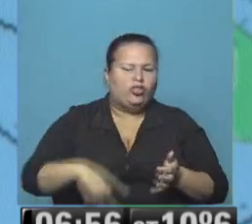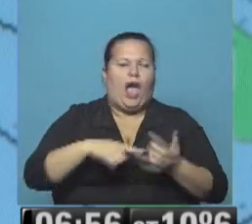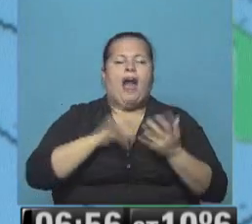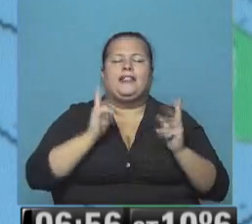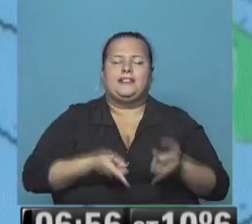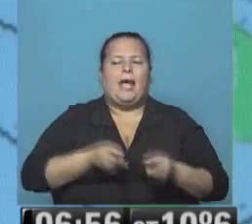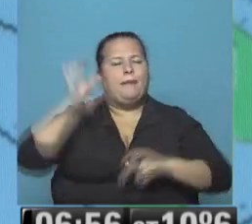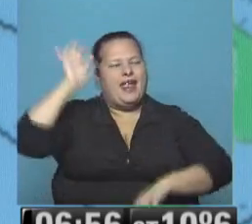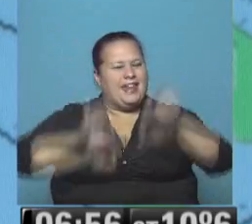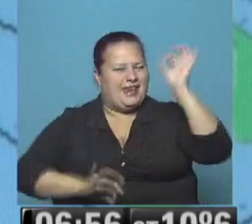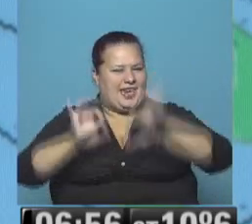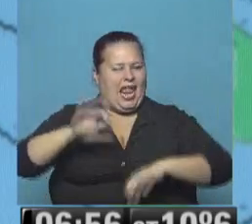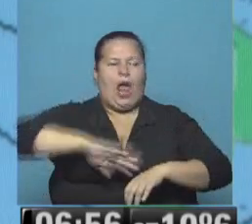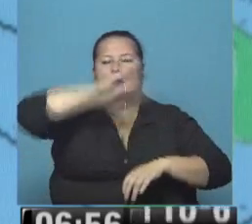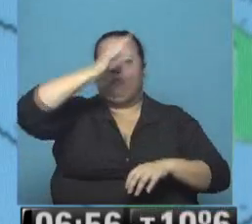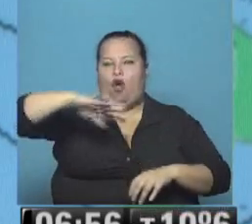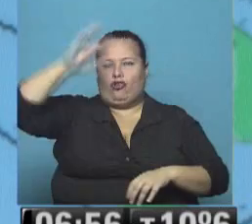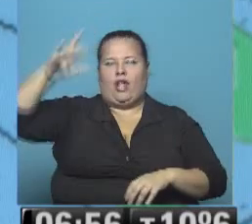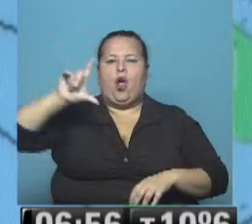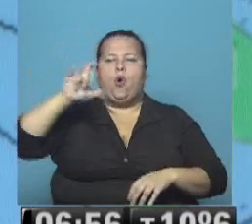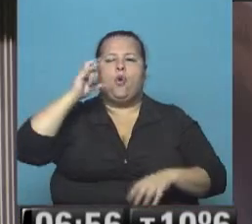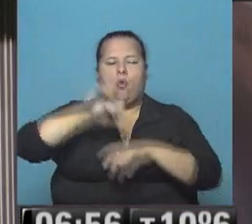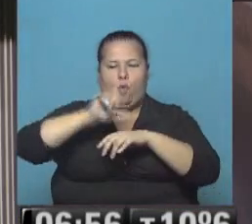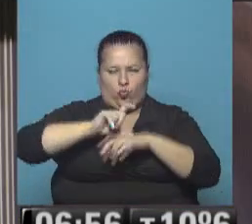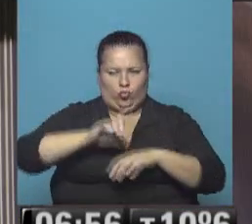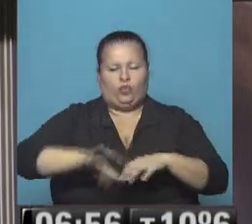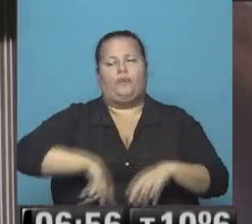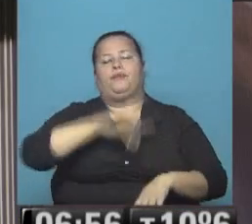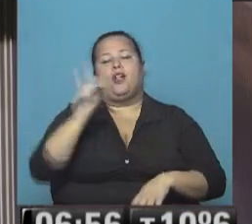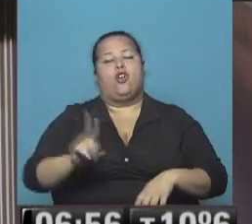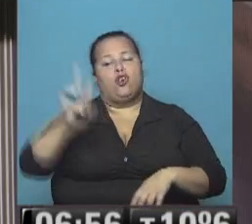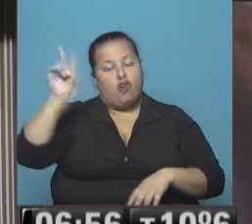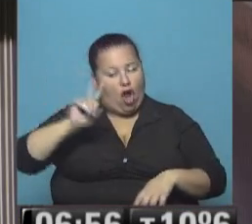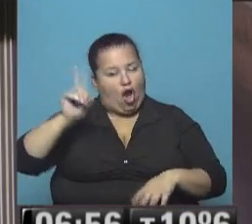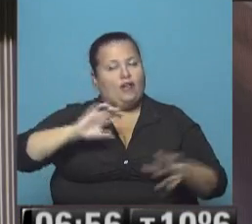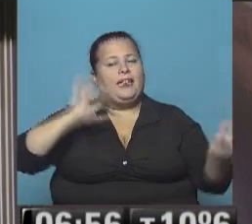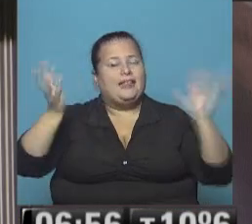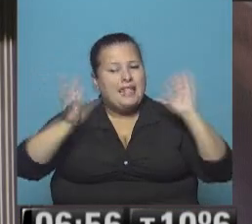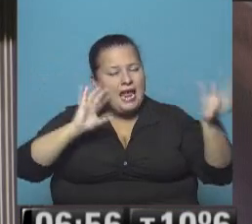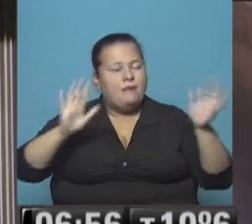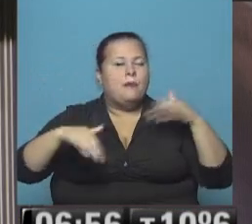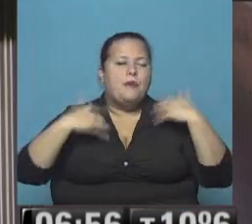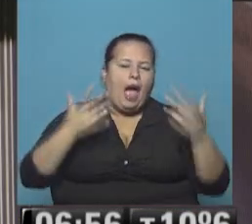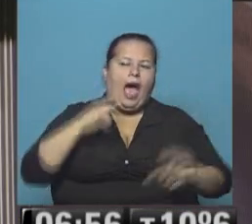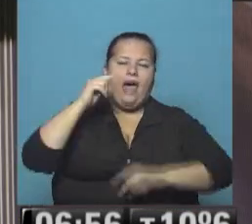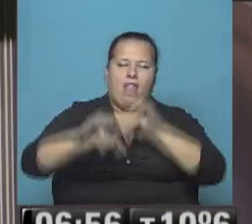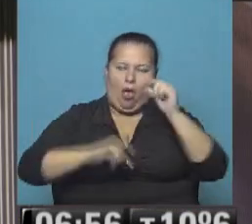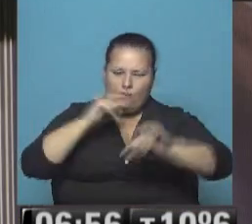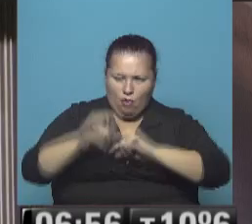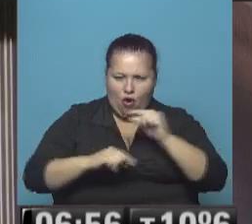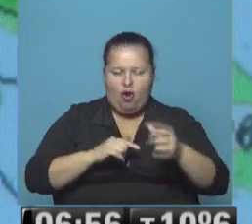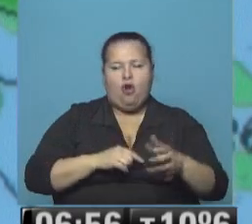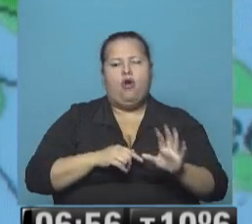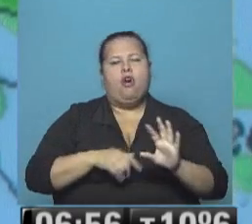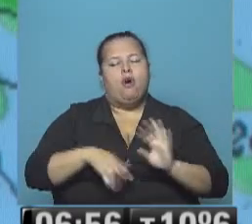aires y también nevadas en la alta cordillera de cuyo mientras que en el norte allí el sistema ya comienza a gestarse lentamente se va a